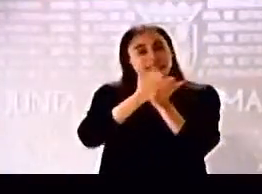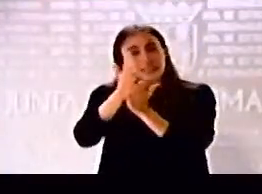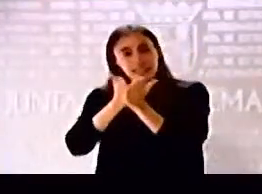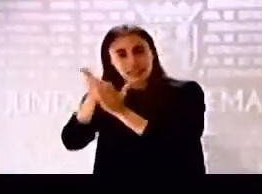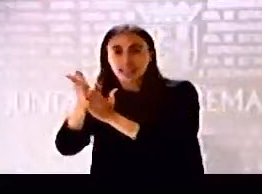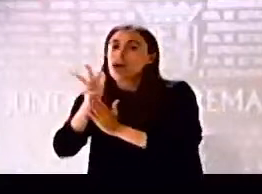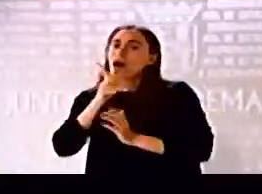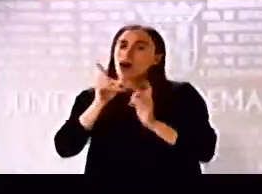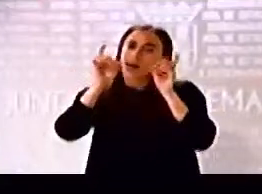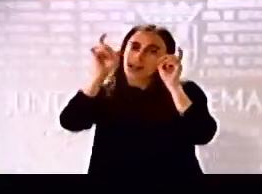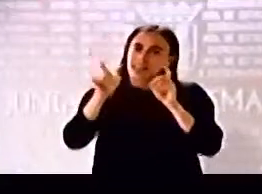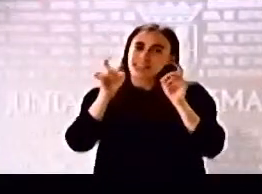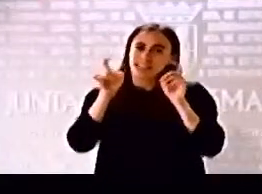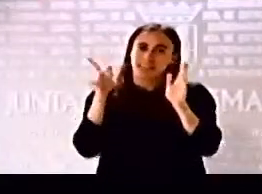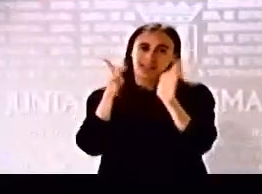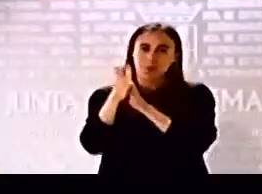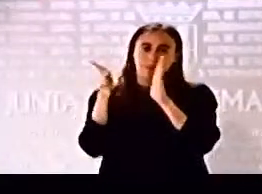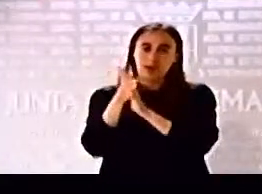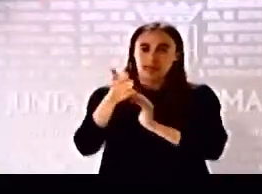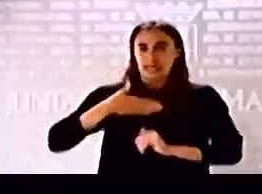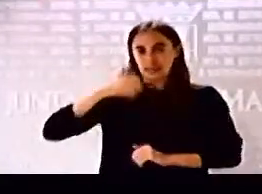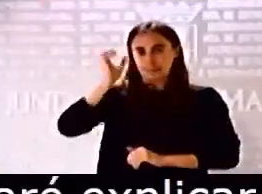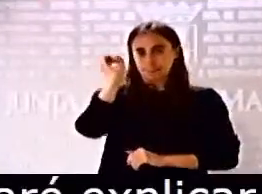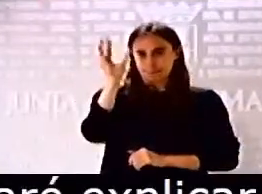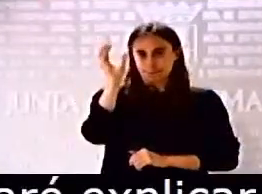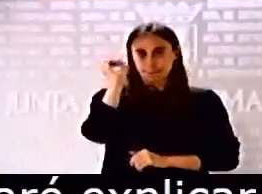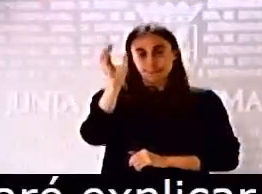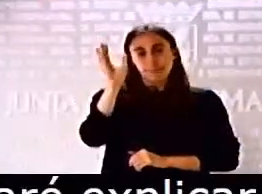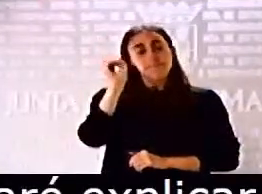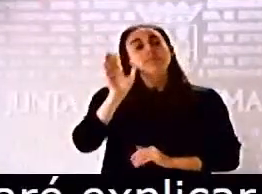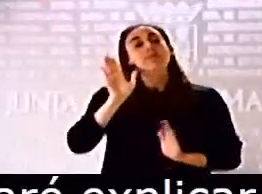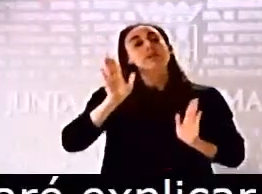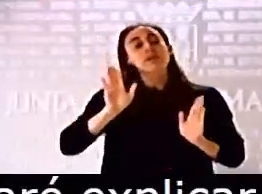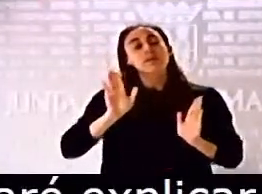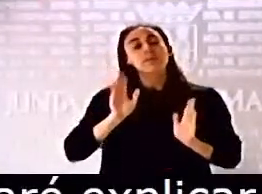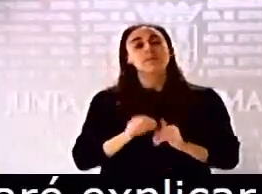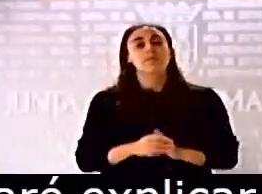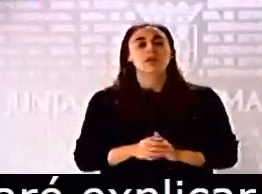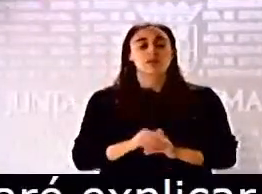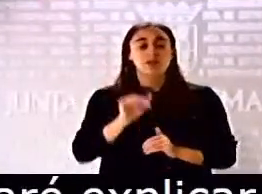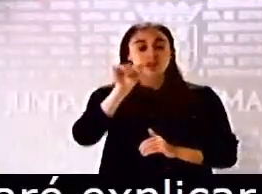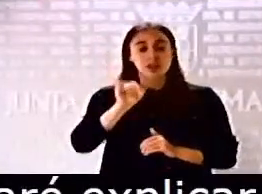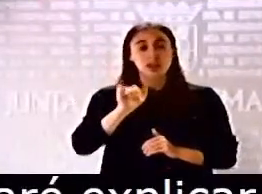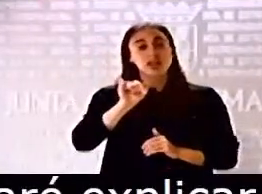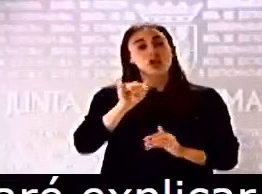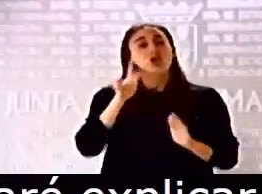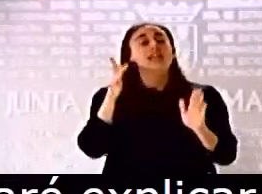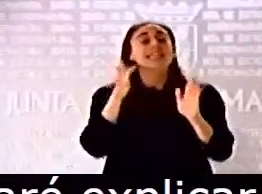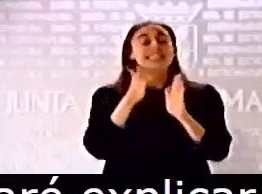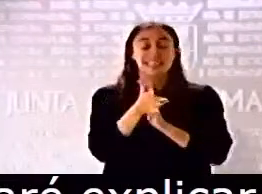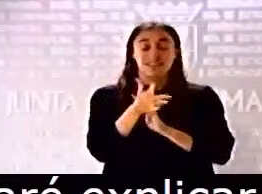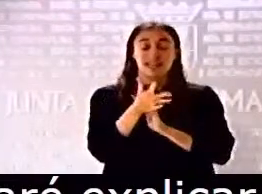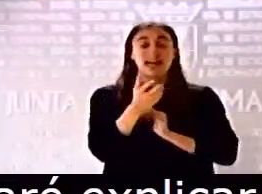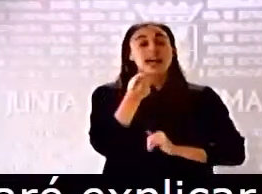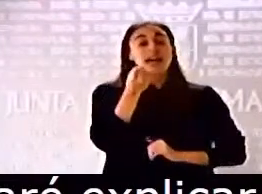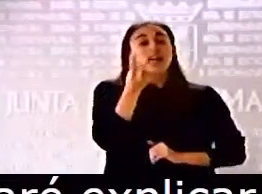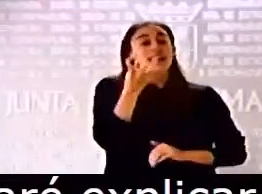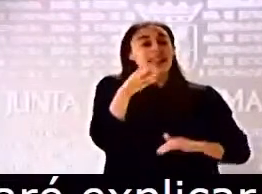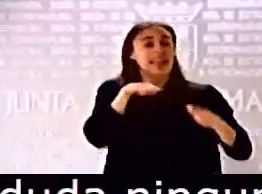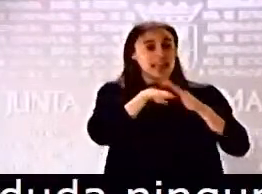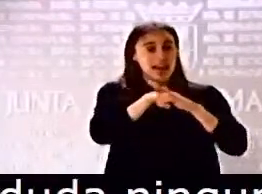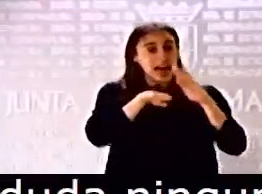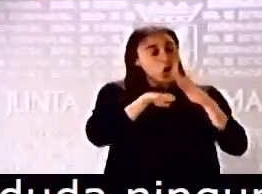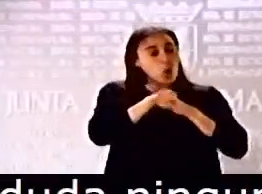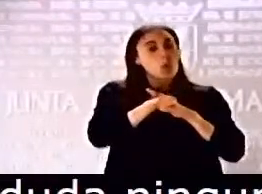intentaré explicar a lo largo de mi comparecencia, pero sin duda ninguna esto supone que en la incidencia acumulada